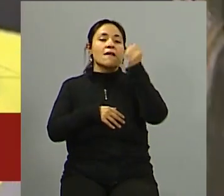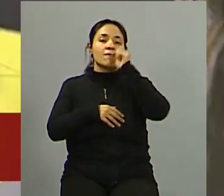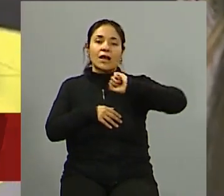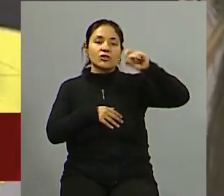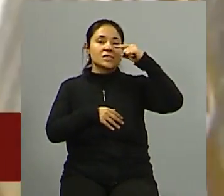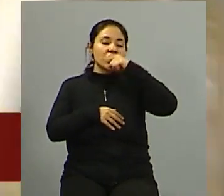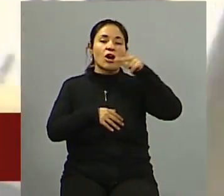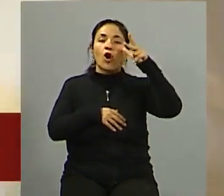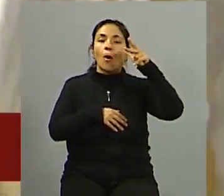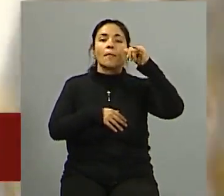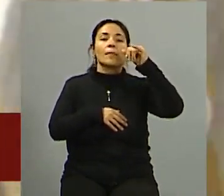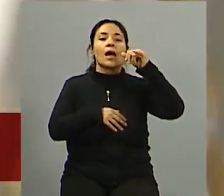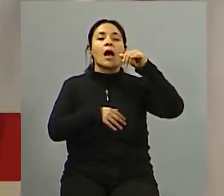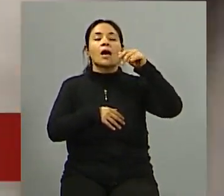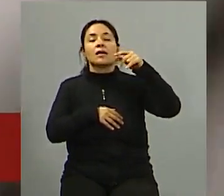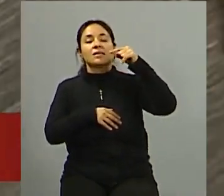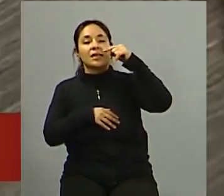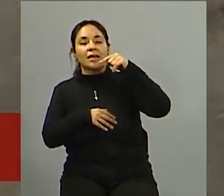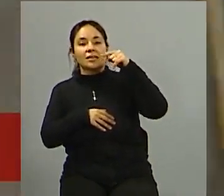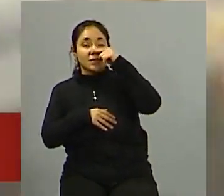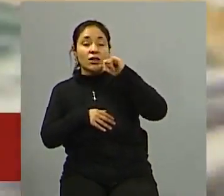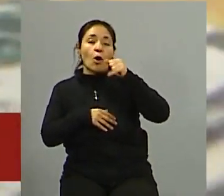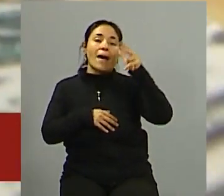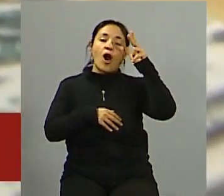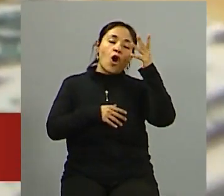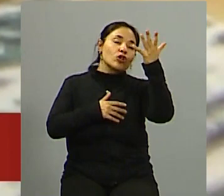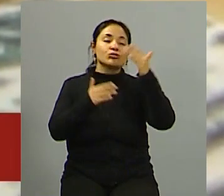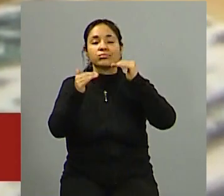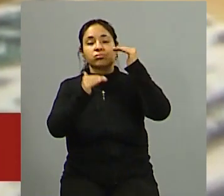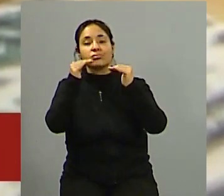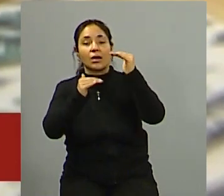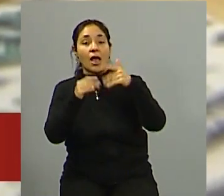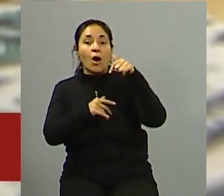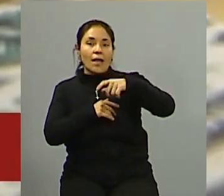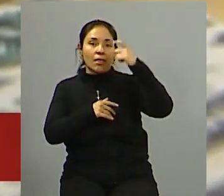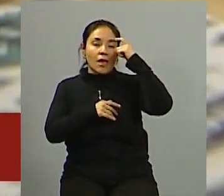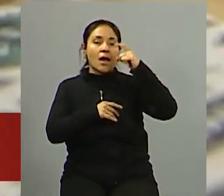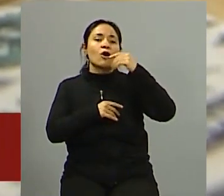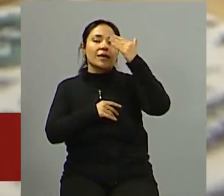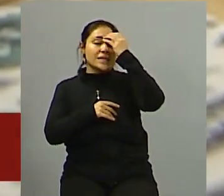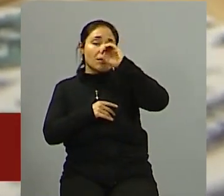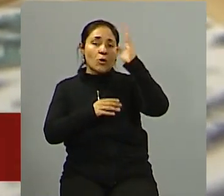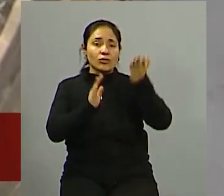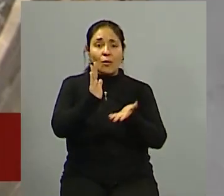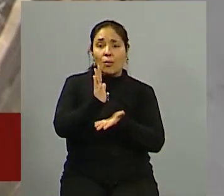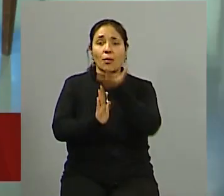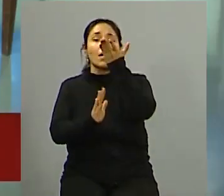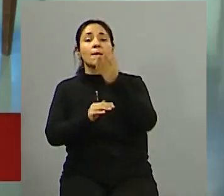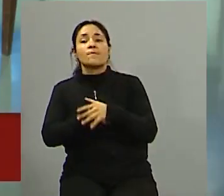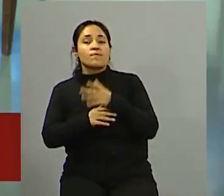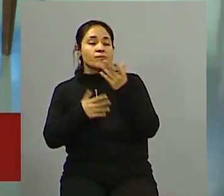el último mes fue del 6%. Entonces lo que vimos ahora fue una suba de más o menos entre el 10 y el 15% del precio del tipo de cambio, que no hizo más